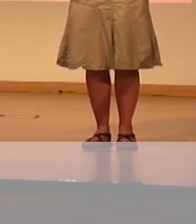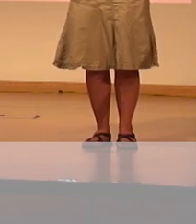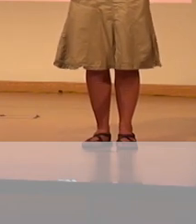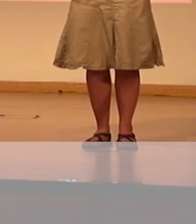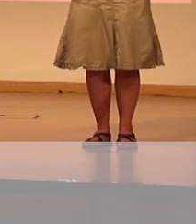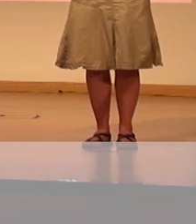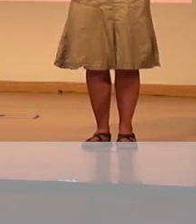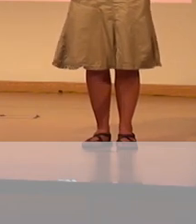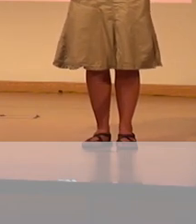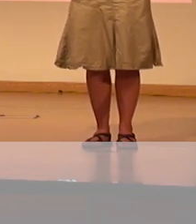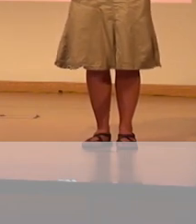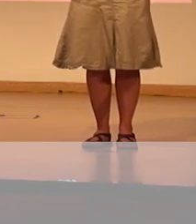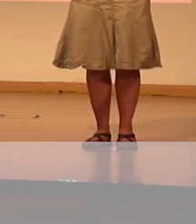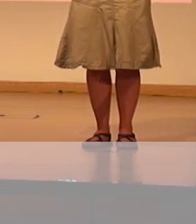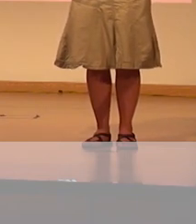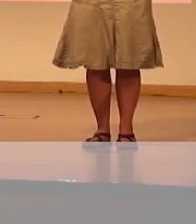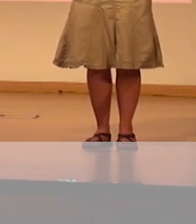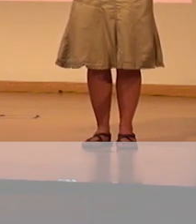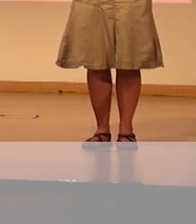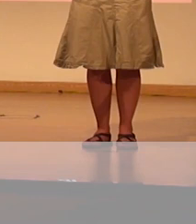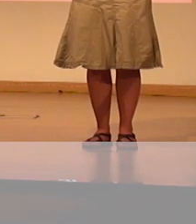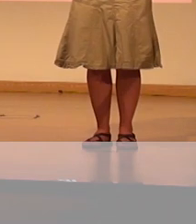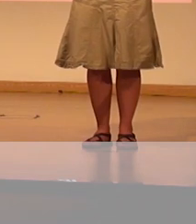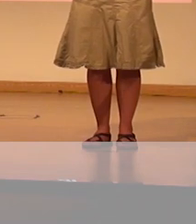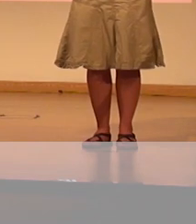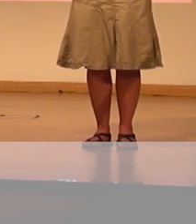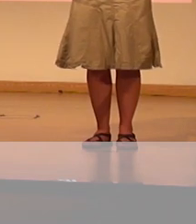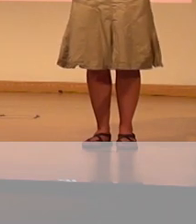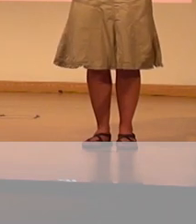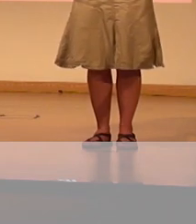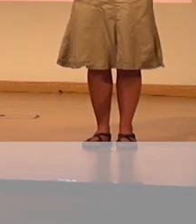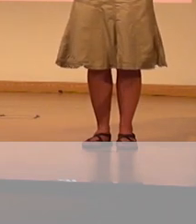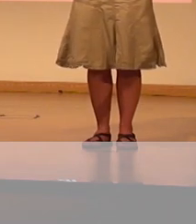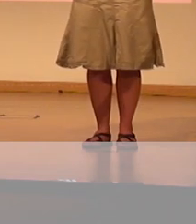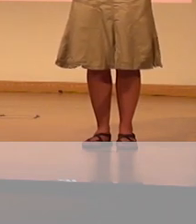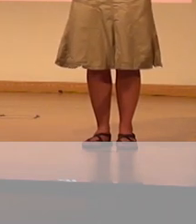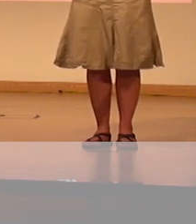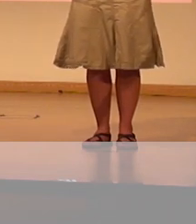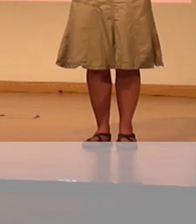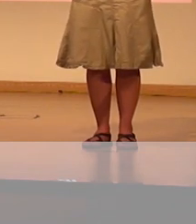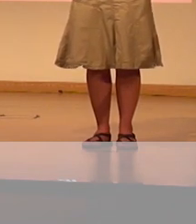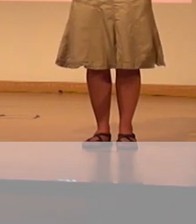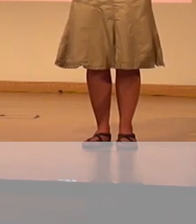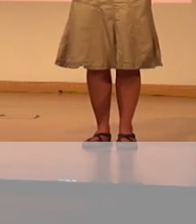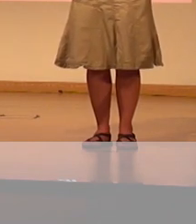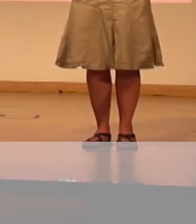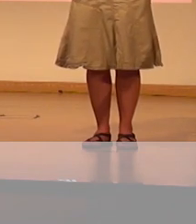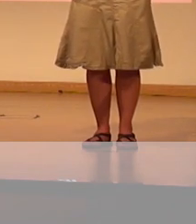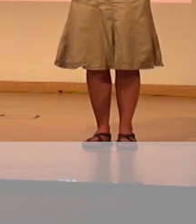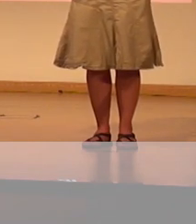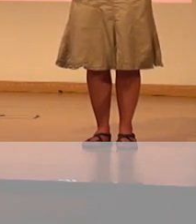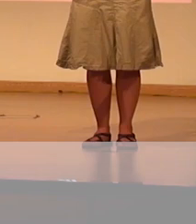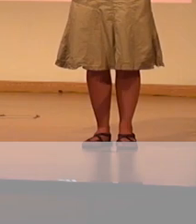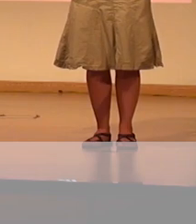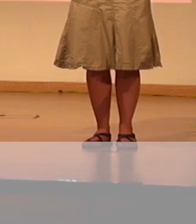vulnerabilidad y de riesgo de exclusión social en nuestra región. Soy músico en activo, de hecho mi grupo está de gira en este